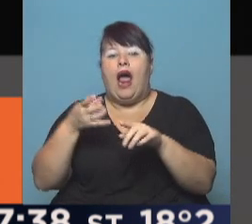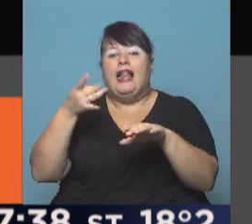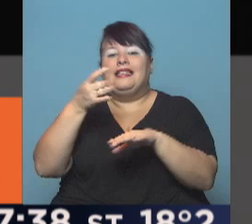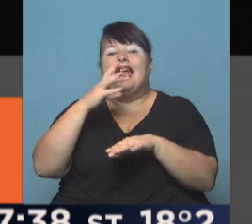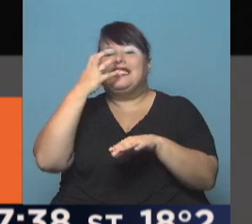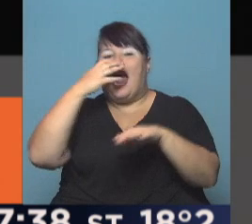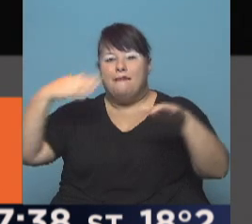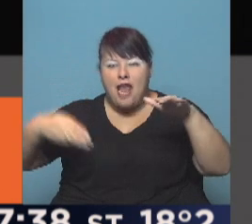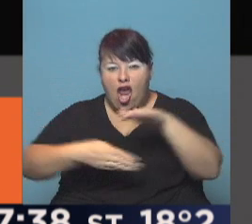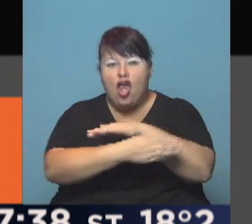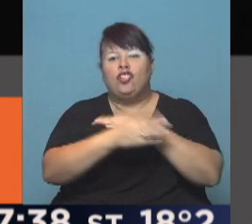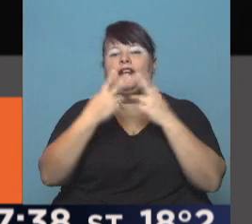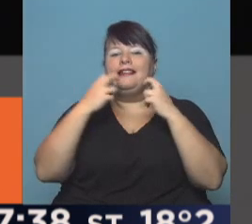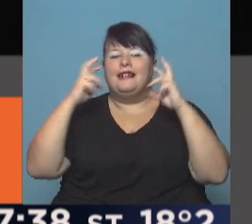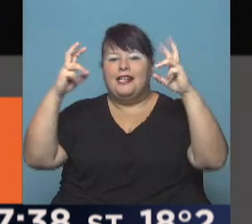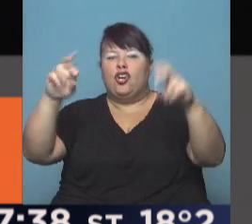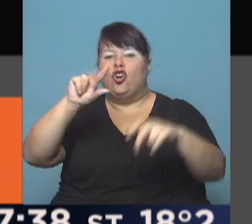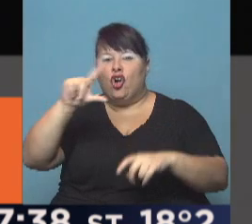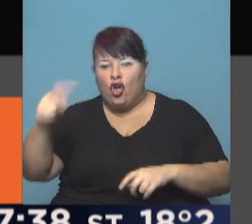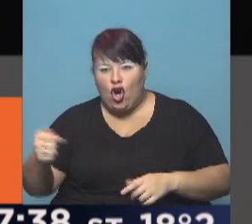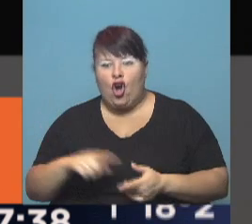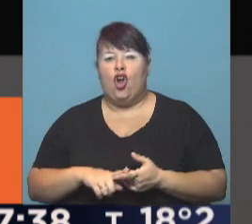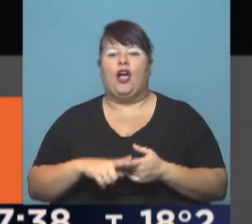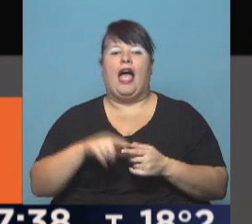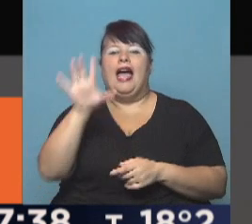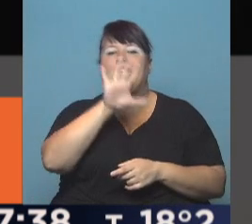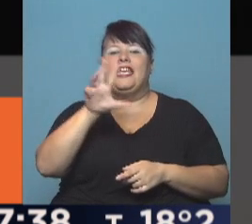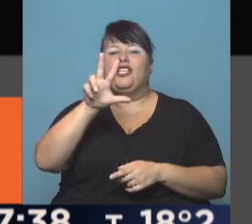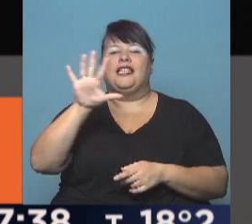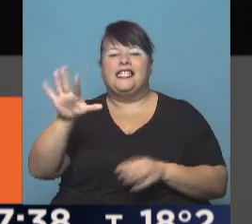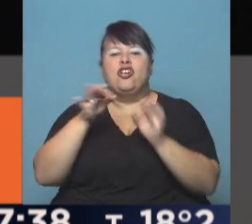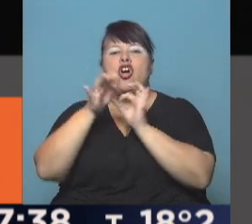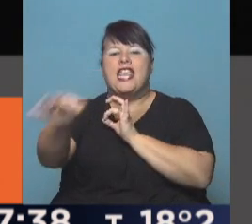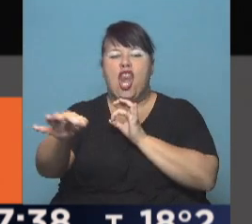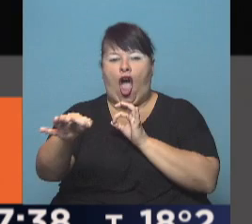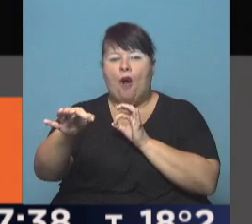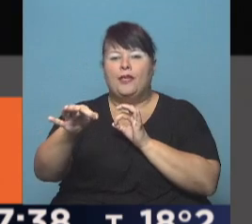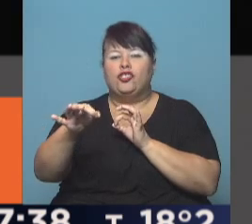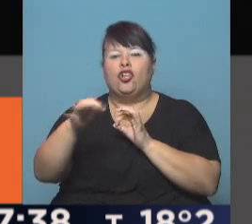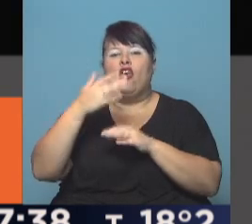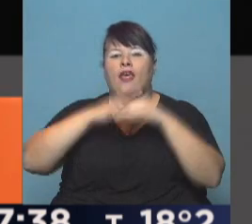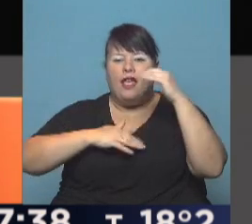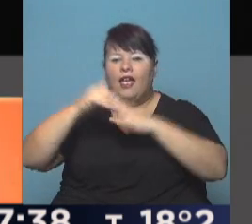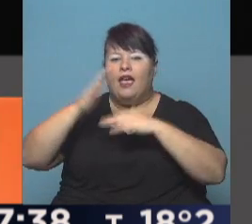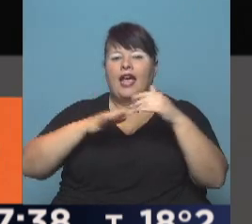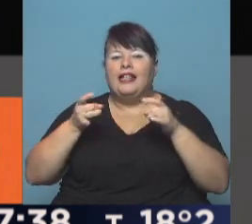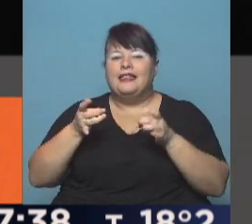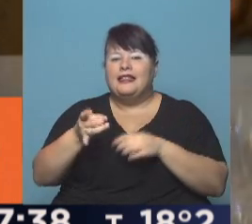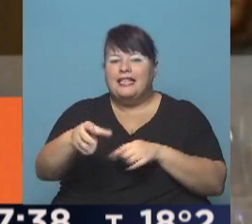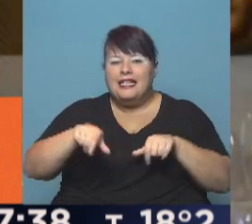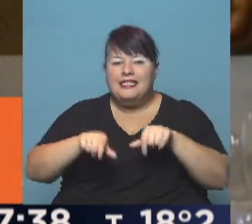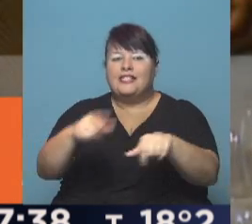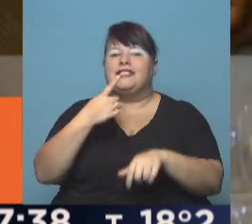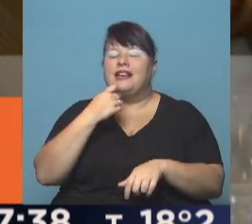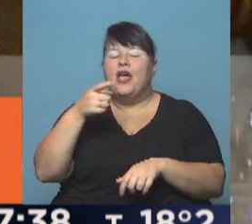del Sarmiento, la electrificación del Roca, los 535 kilómetros en construcción de vías en el